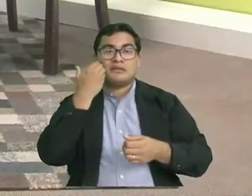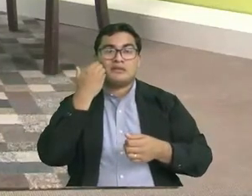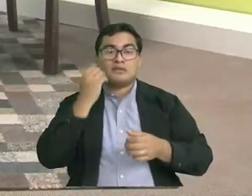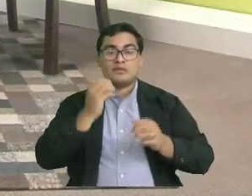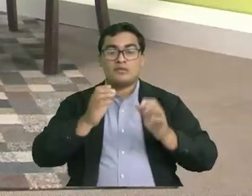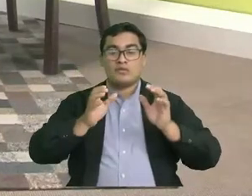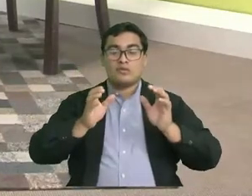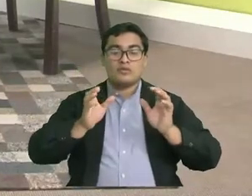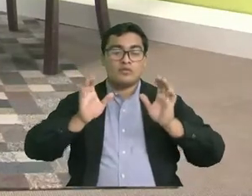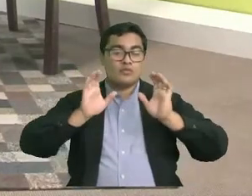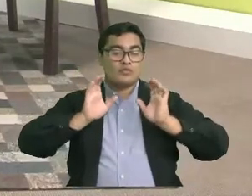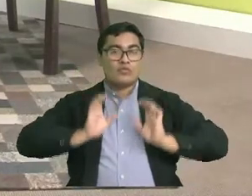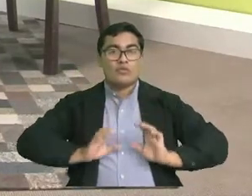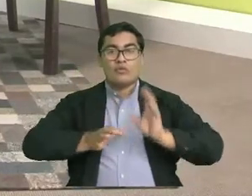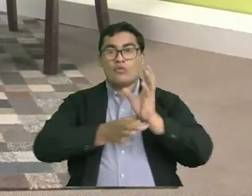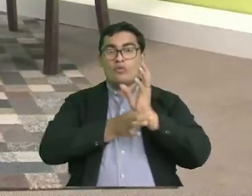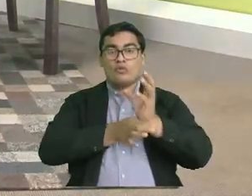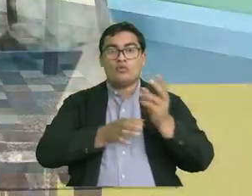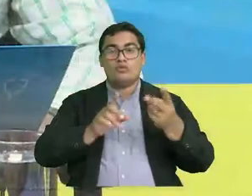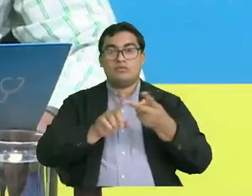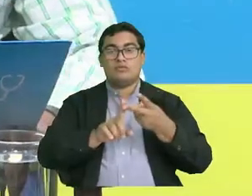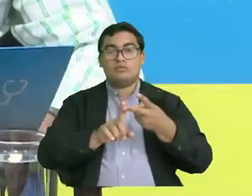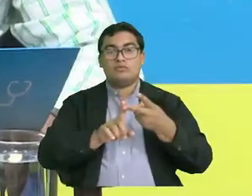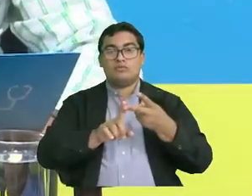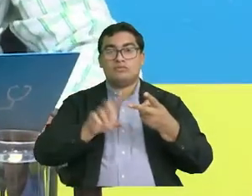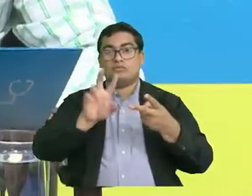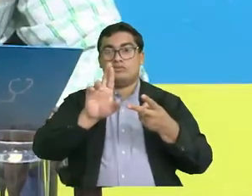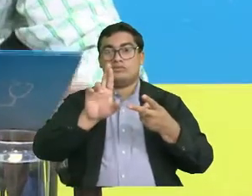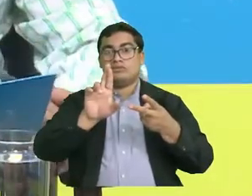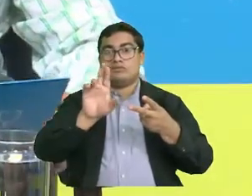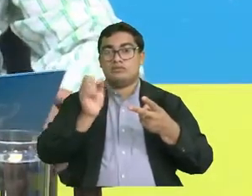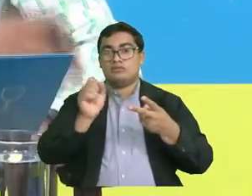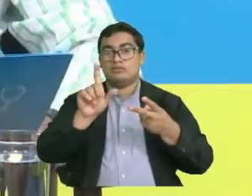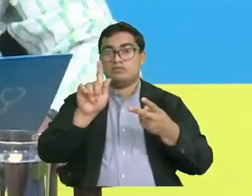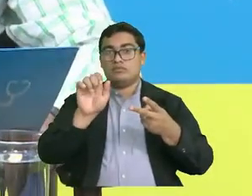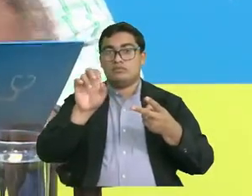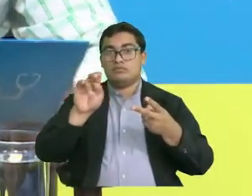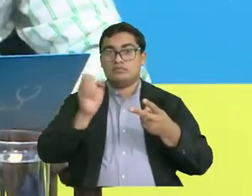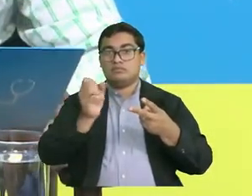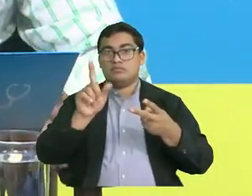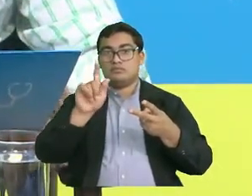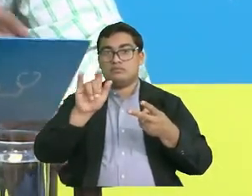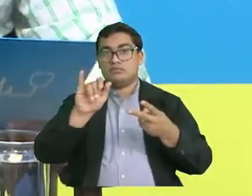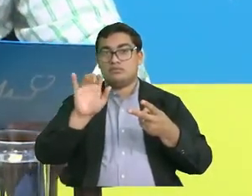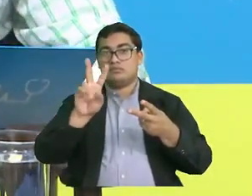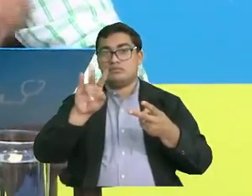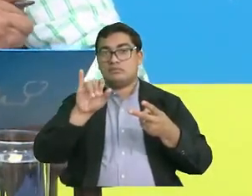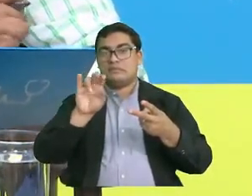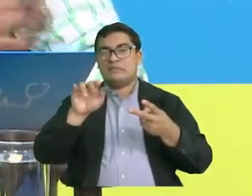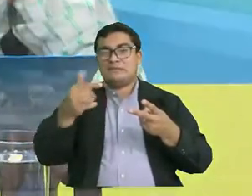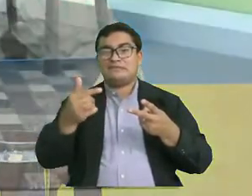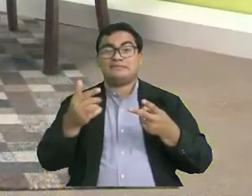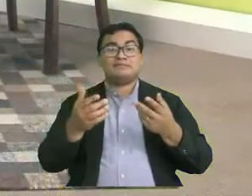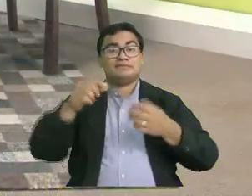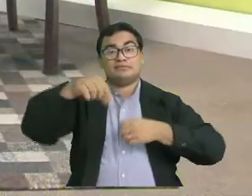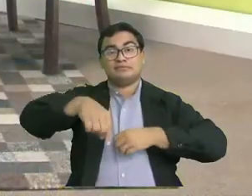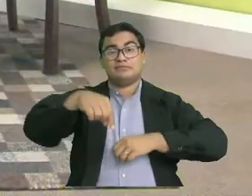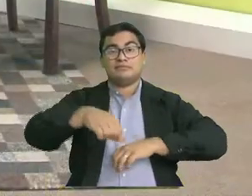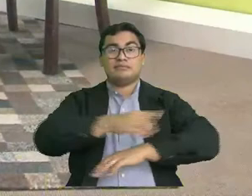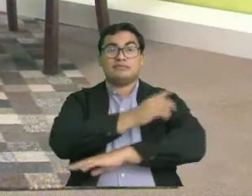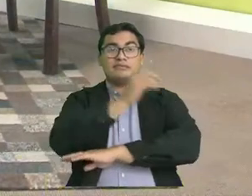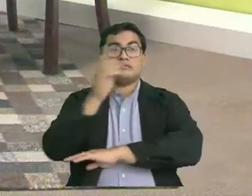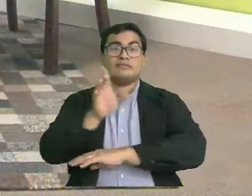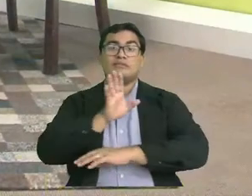el síndrome de Rubinstein-Tein. Así va. Rubinstein-Tein. No lo he pronunciado bien. Hoy vamos a hablar sobre los trastornos